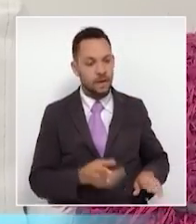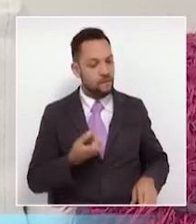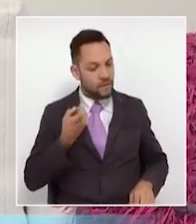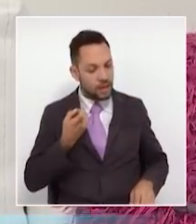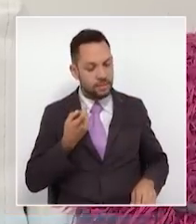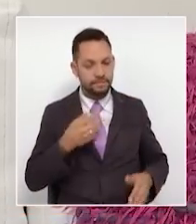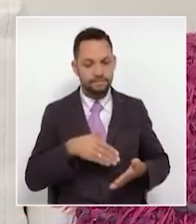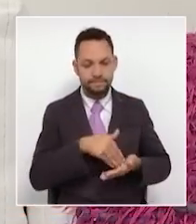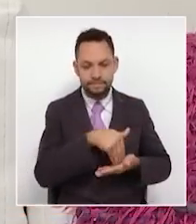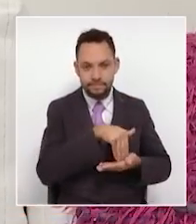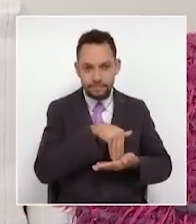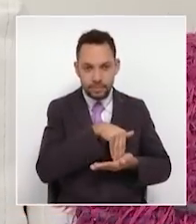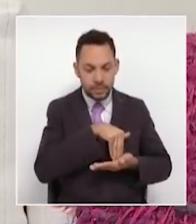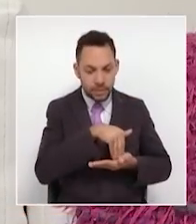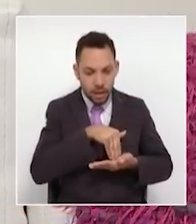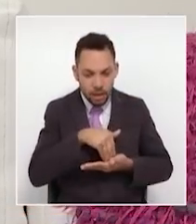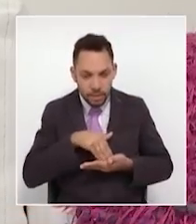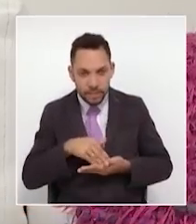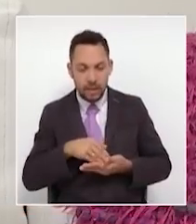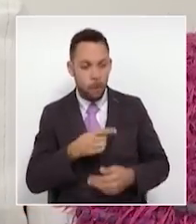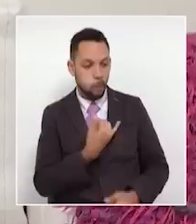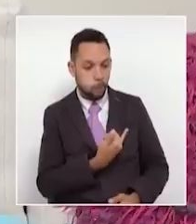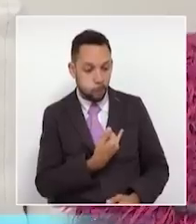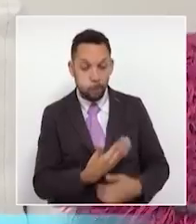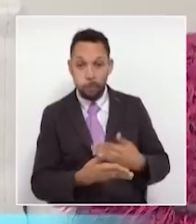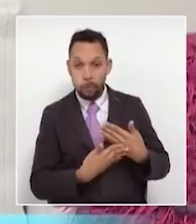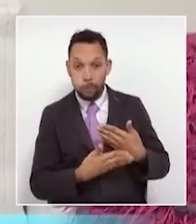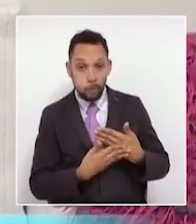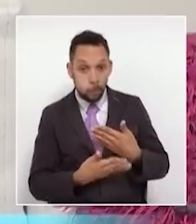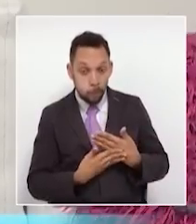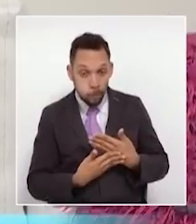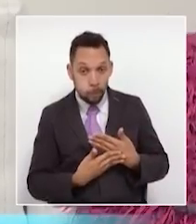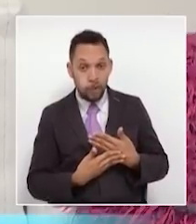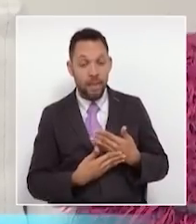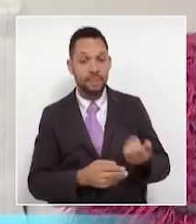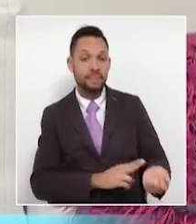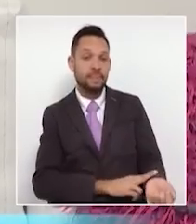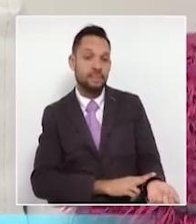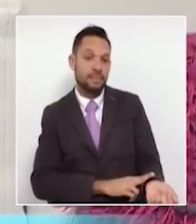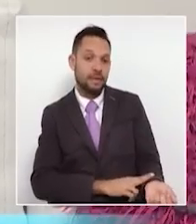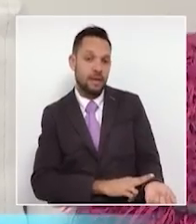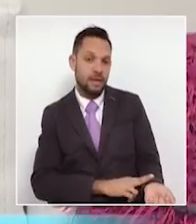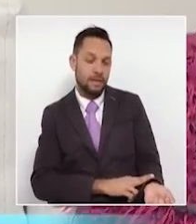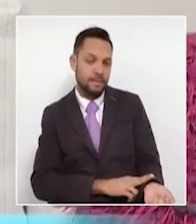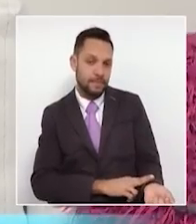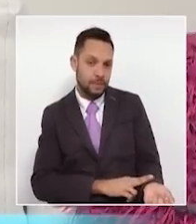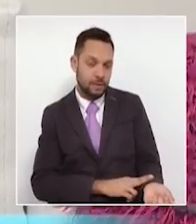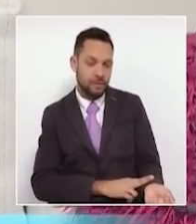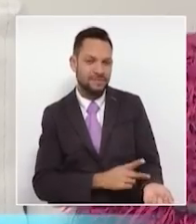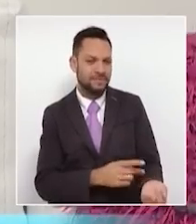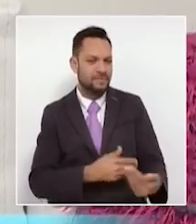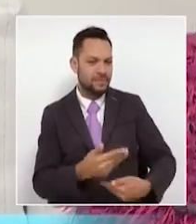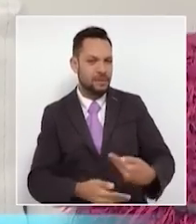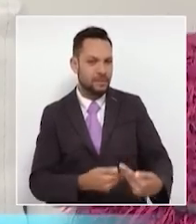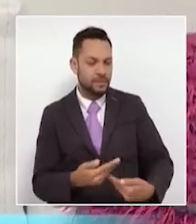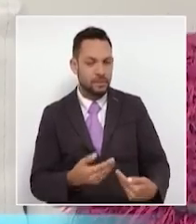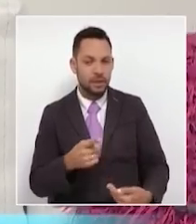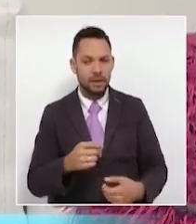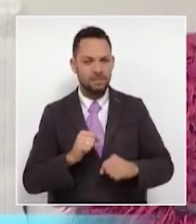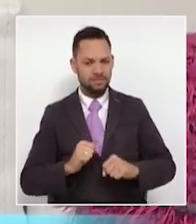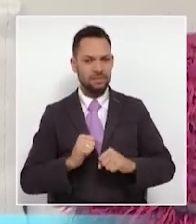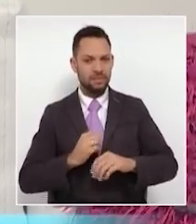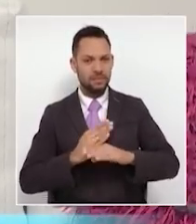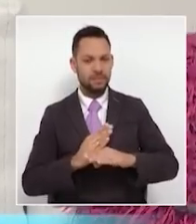síntomas ya que no la podemos ver está latente como la diabetes es la intolerancia la intolerancia a los carbohidratos y la